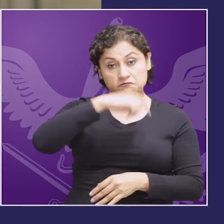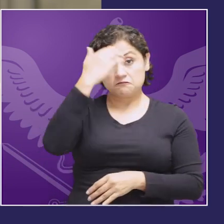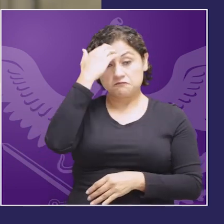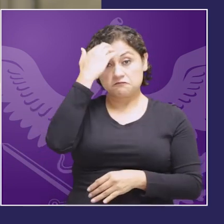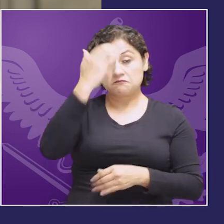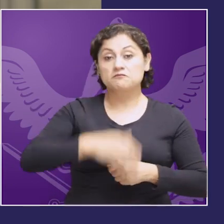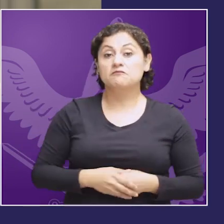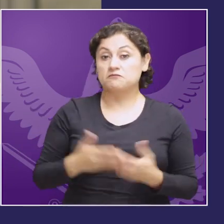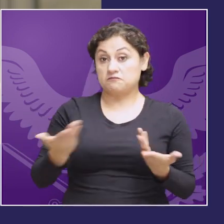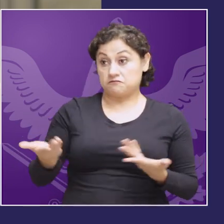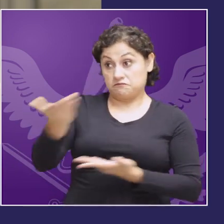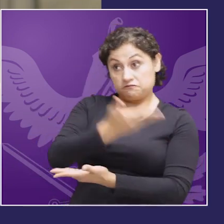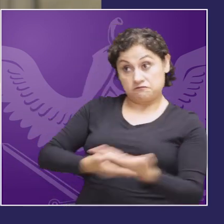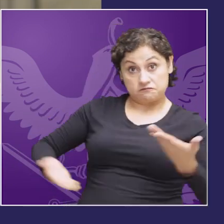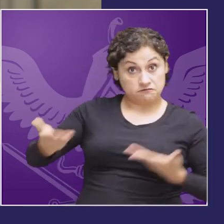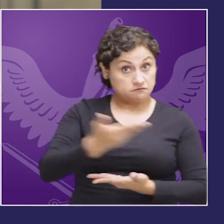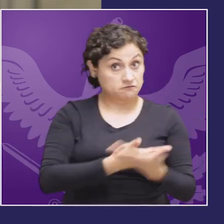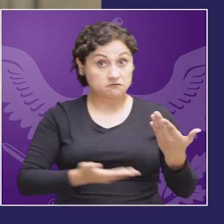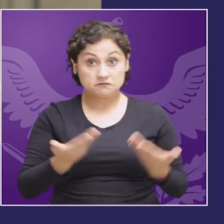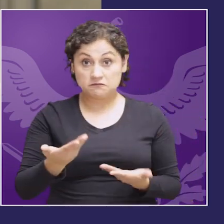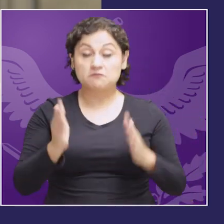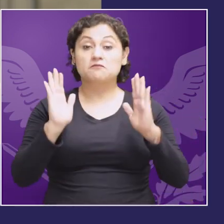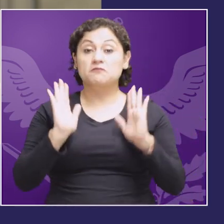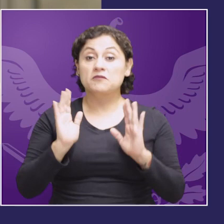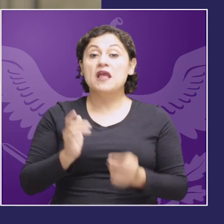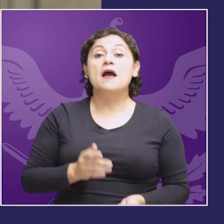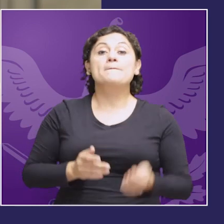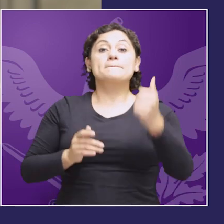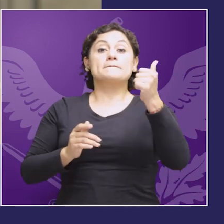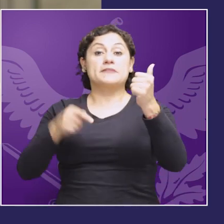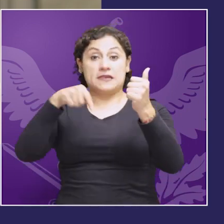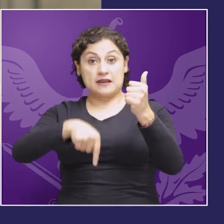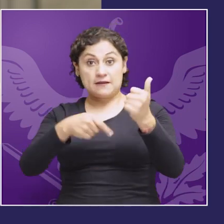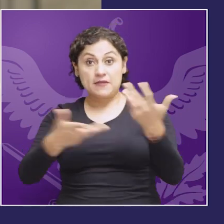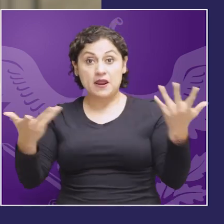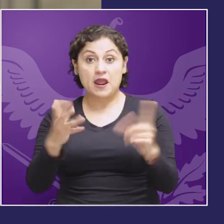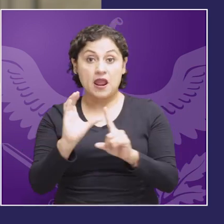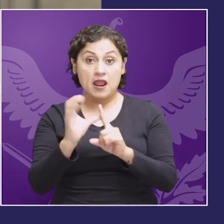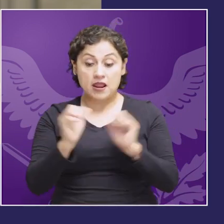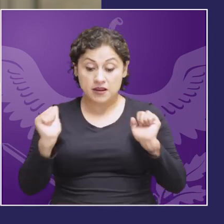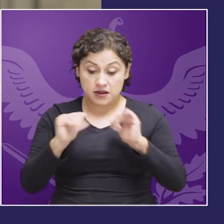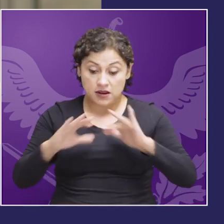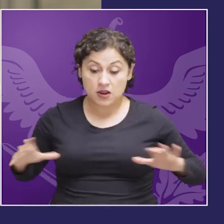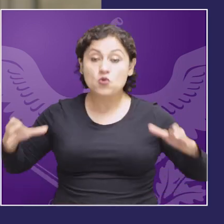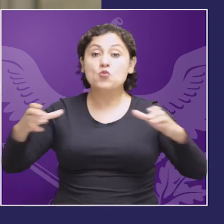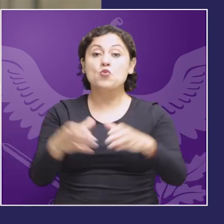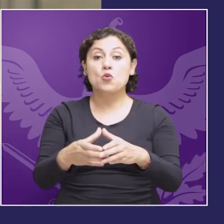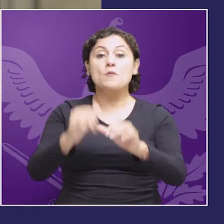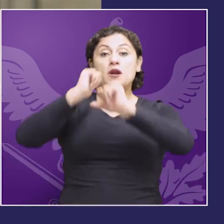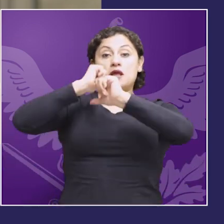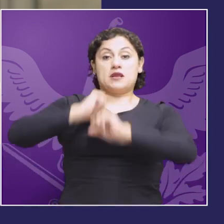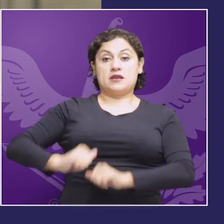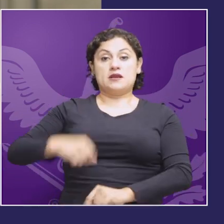que conocer, eso es maravilloso. Bueno, este Bueno, es el deberíamos tener un intercambio, espacio para el intercambio. presentarlo. Pero este es el